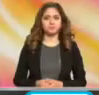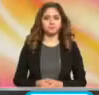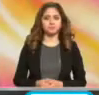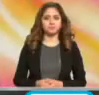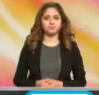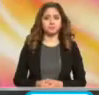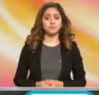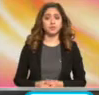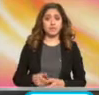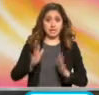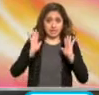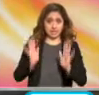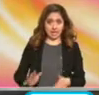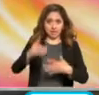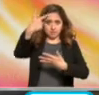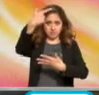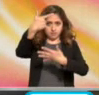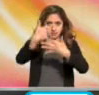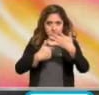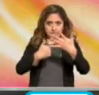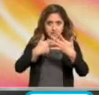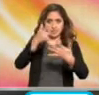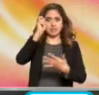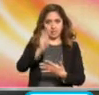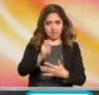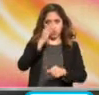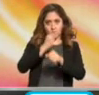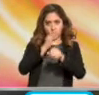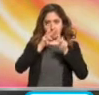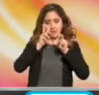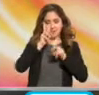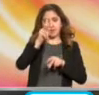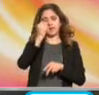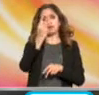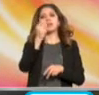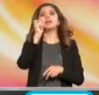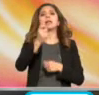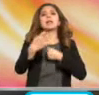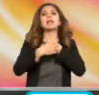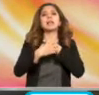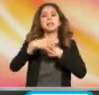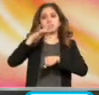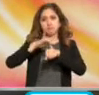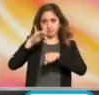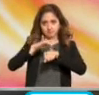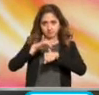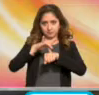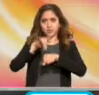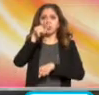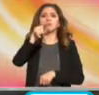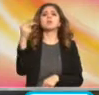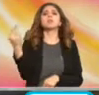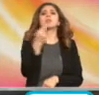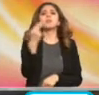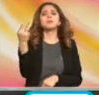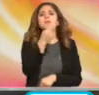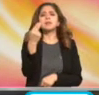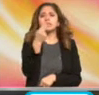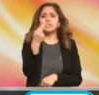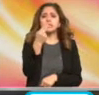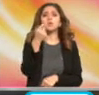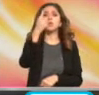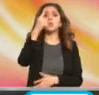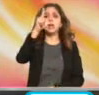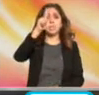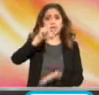Pues mira, Beto, ya están apareciendo en pantalla los ingredientes para este caldo de queso. Y vamos a necesitar primeramente